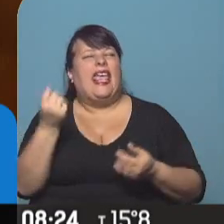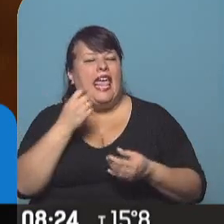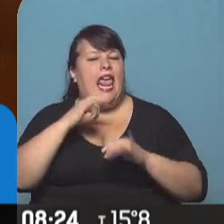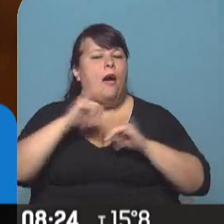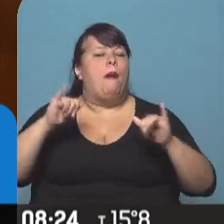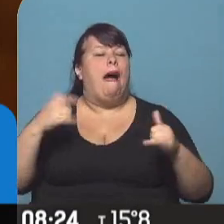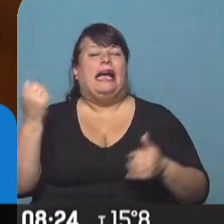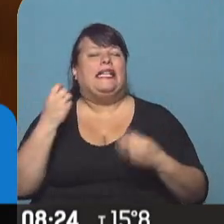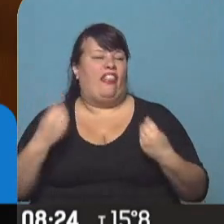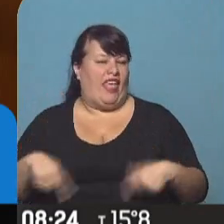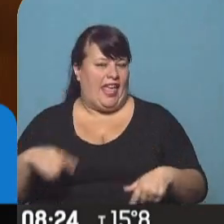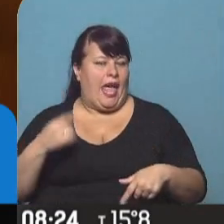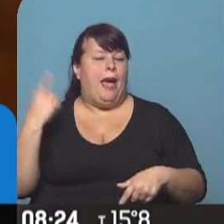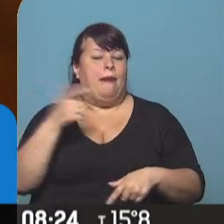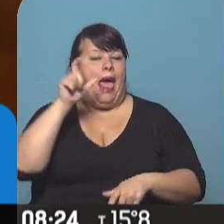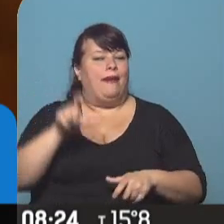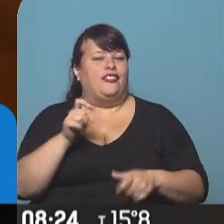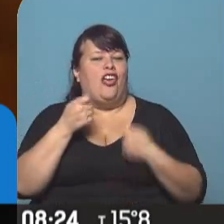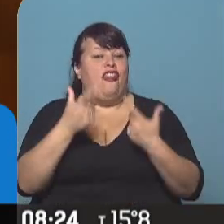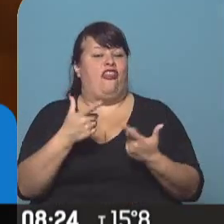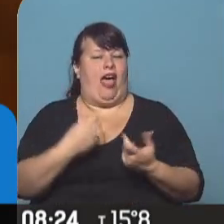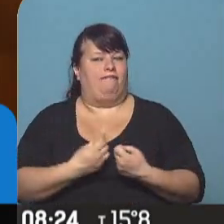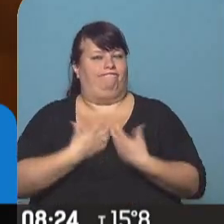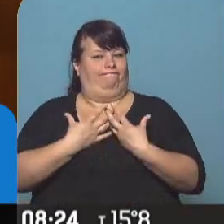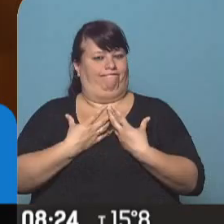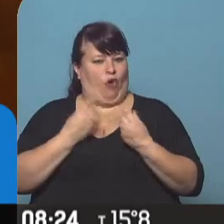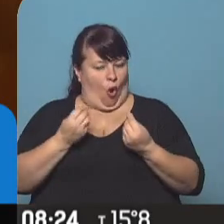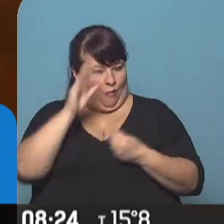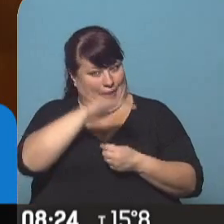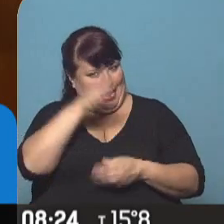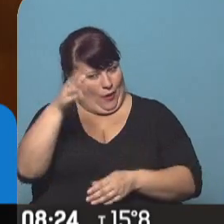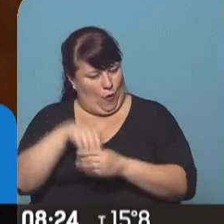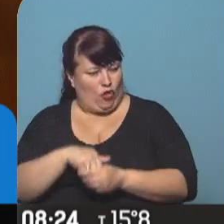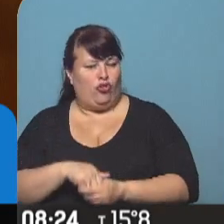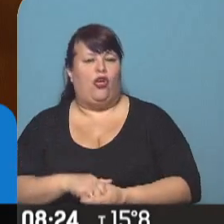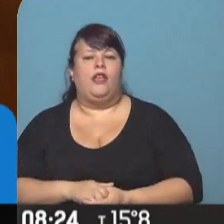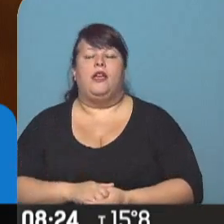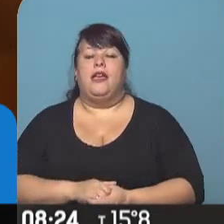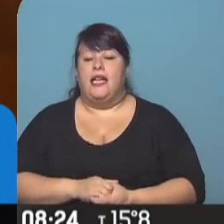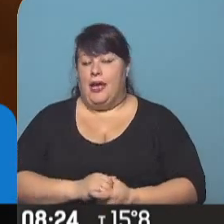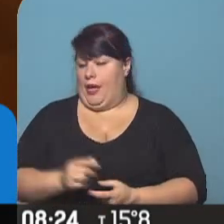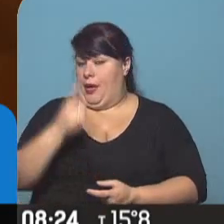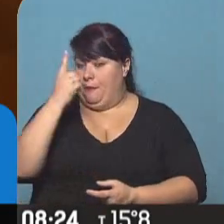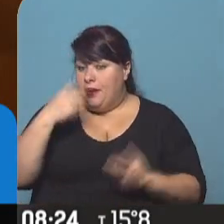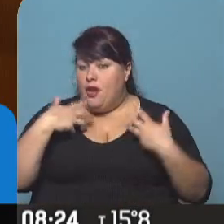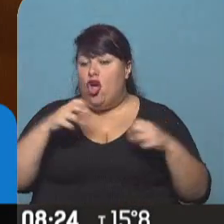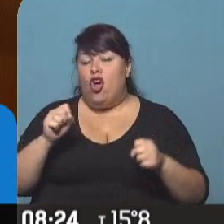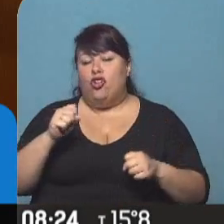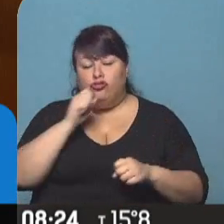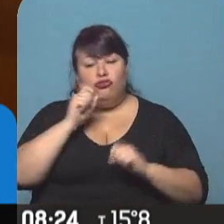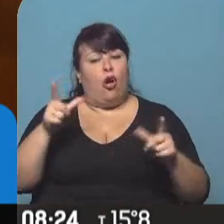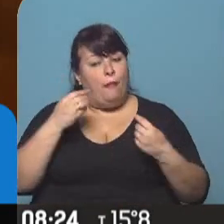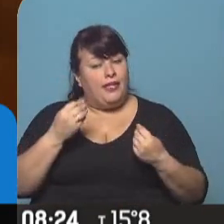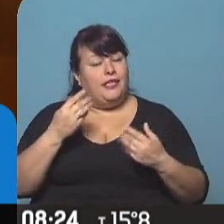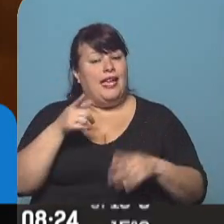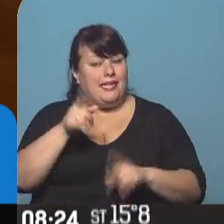publicistas tocar en el votante para bueno obviamente como y el primer descubrimiento y el más sorprendente